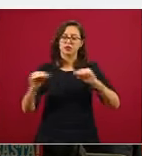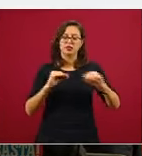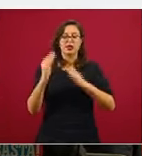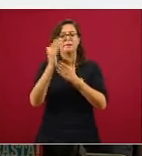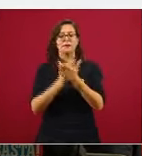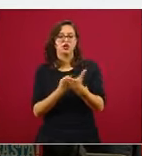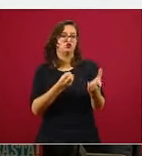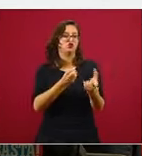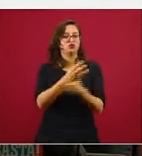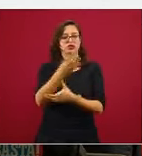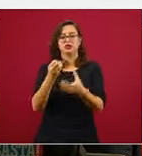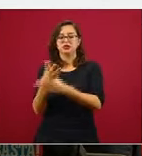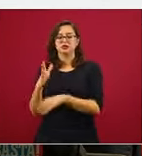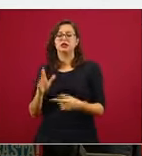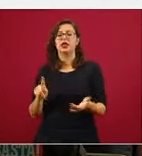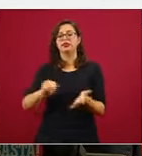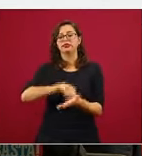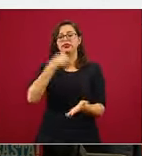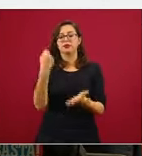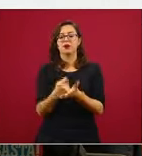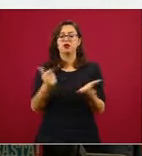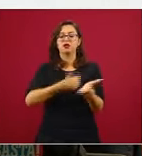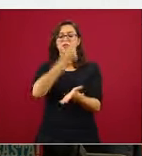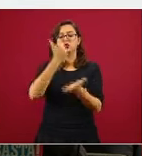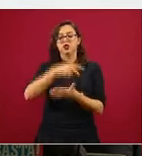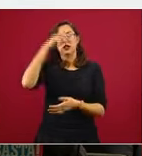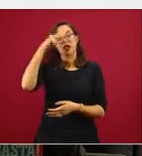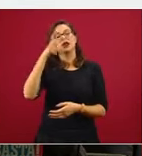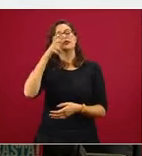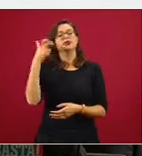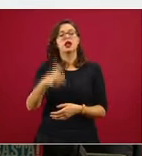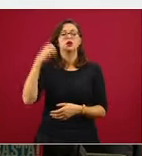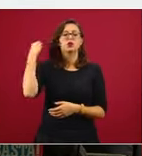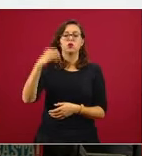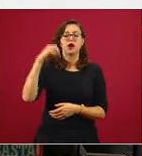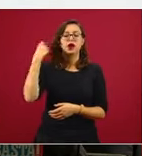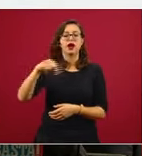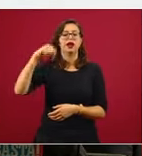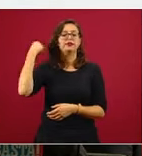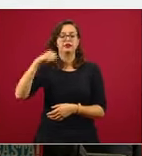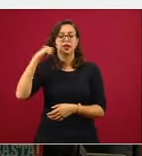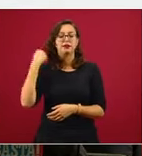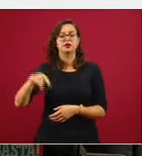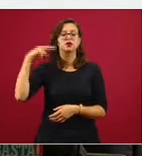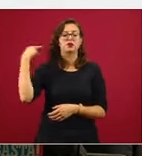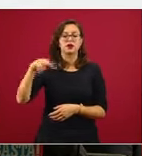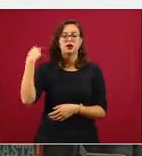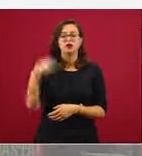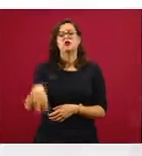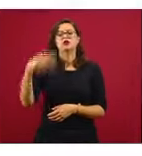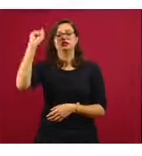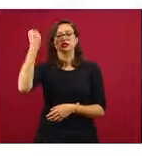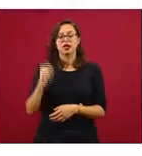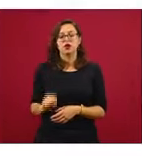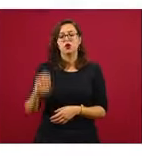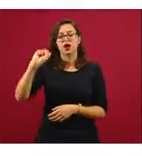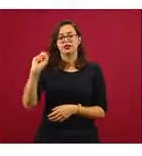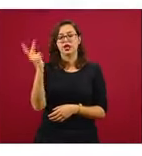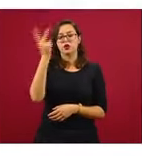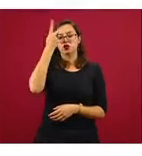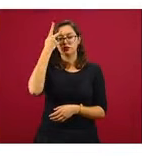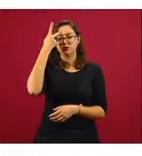de la movilidad son Tamaulipas, la Ciudad de México, Hidalgo, Oaxaca, Tabasco, Veracruz, Sinaloa, San Luis Potosí, Baja California